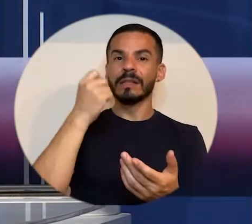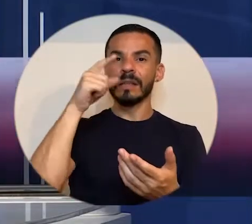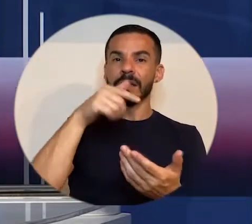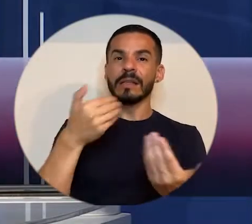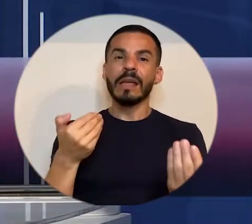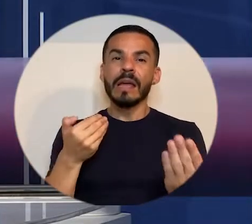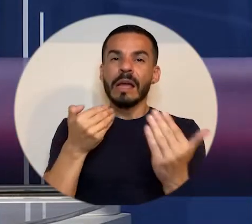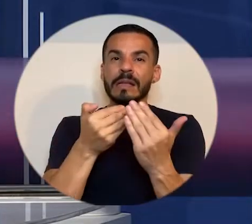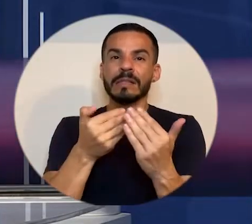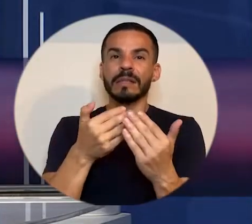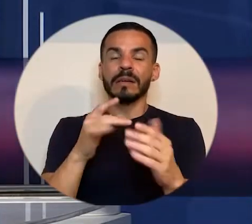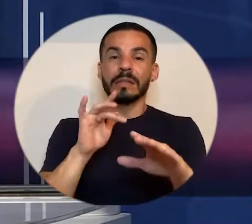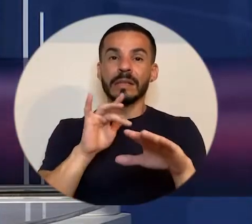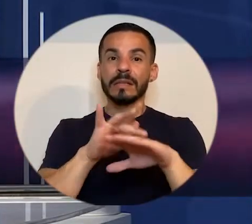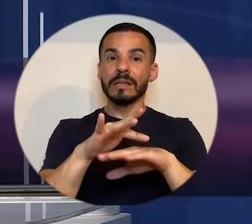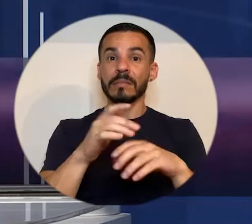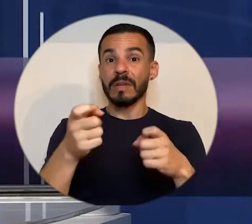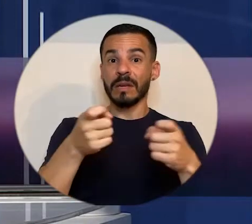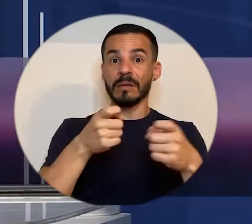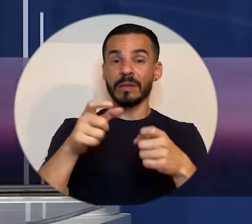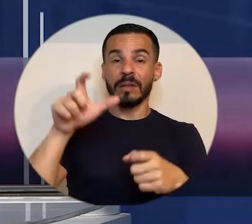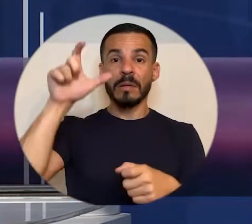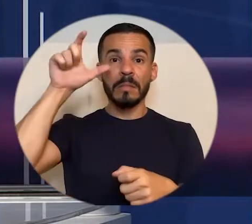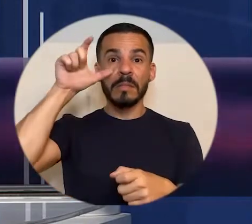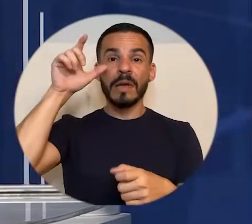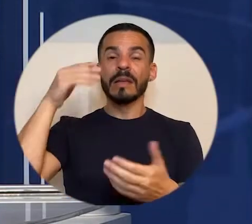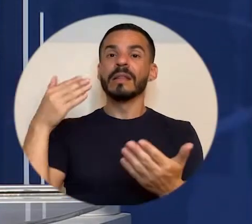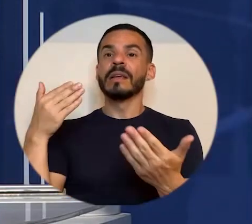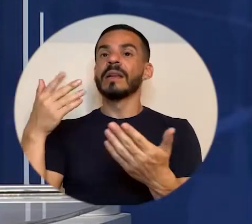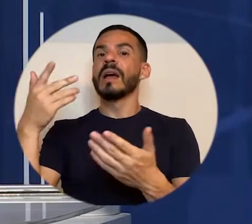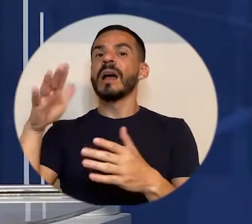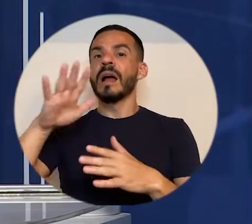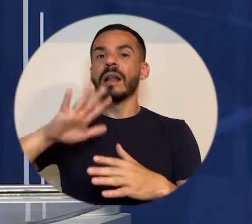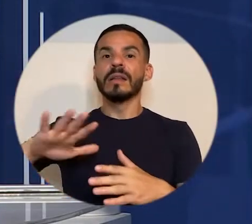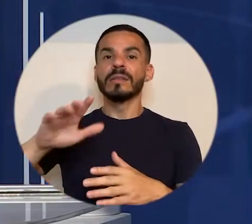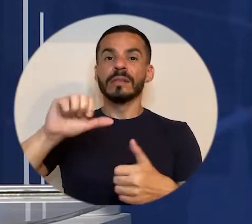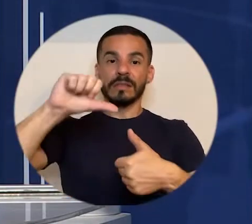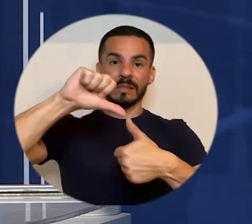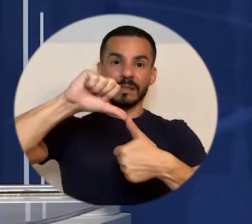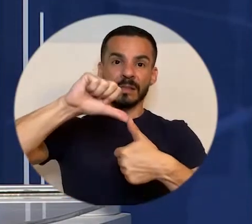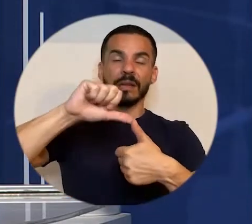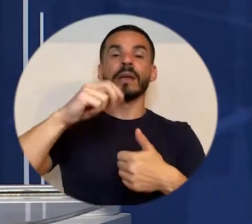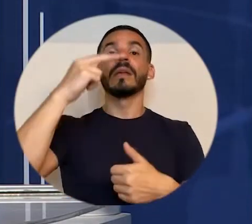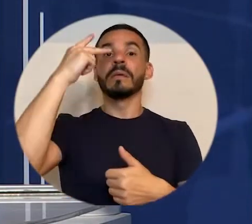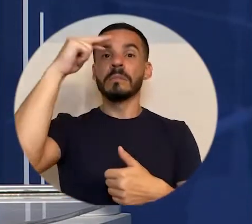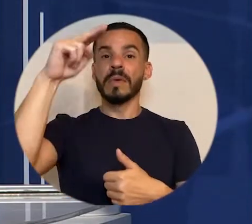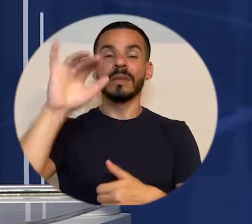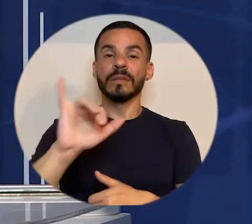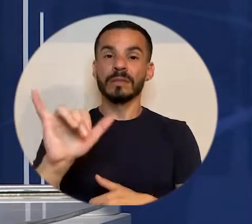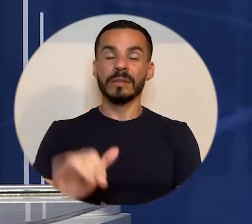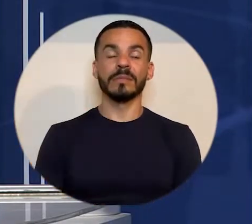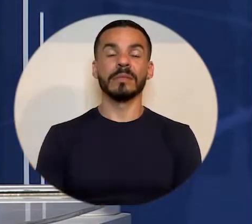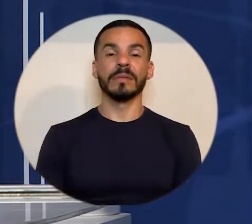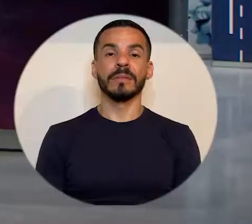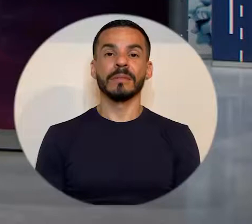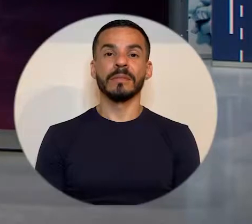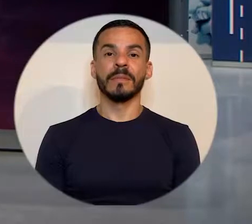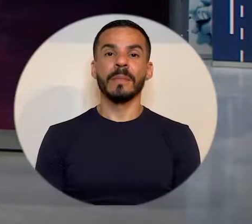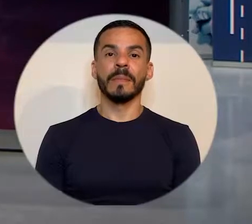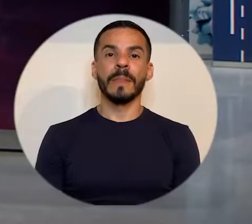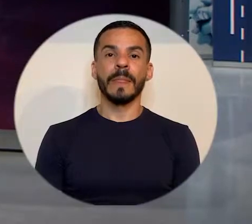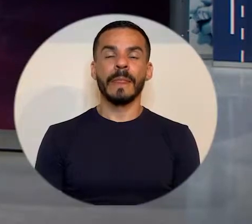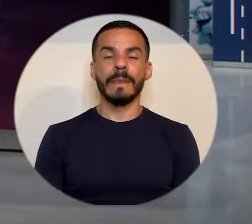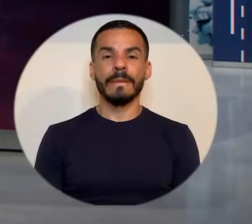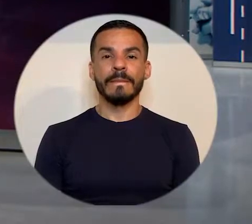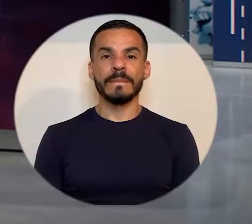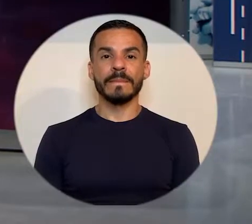entendemos este acercamiento tan temprano en la administración Biden hacia la zona de Centroamérica y de México, ¿verdad?